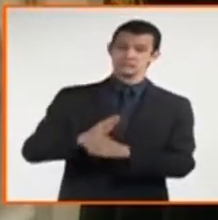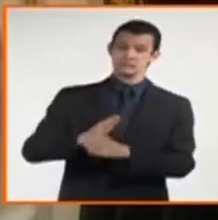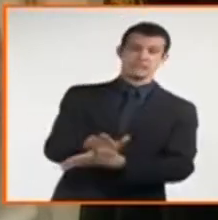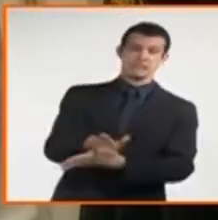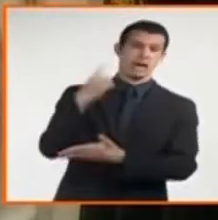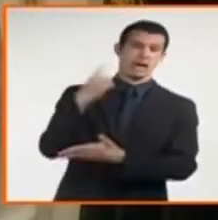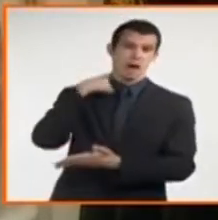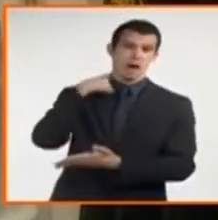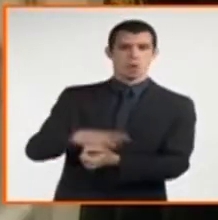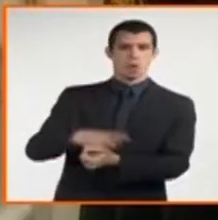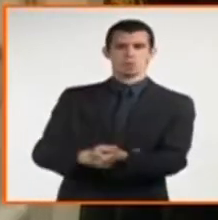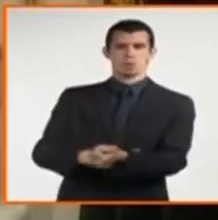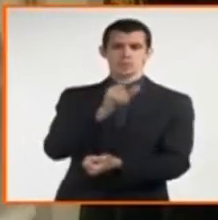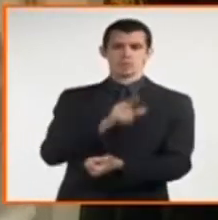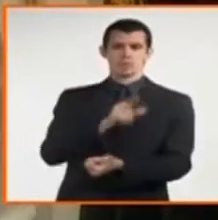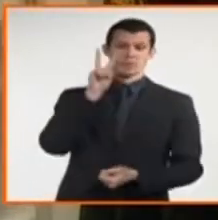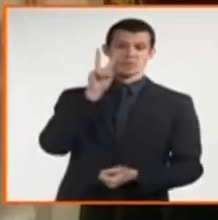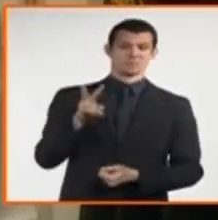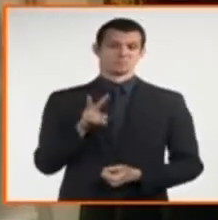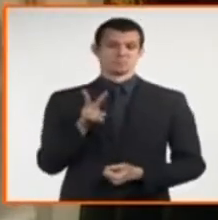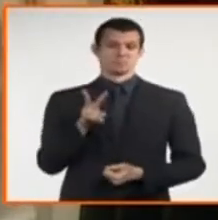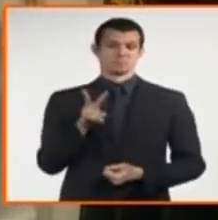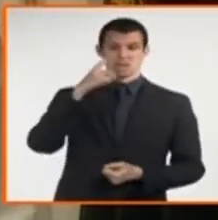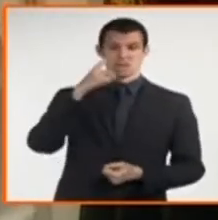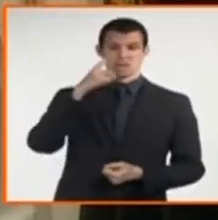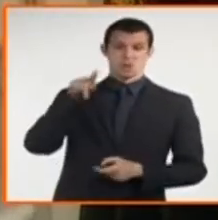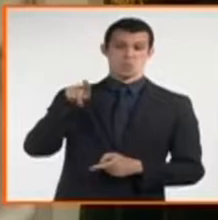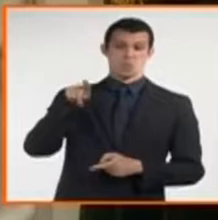el Código de Familia. Yo creo que ahí está también el